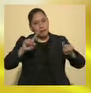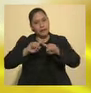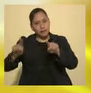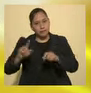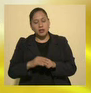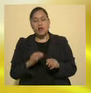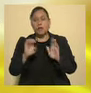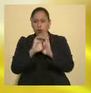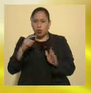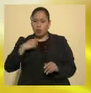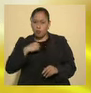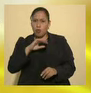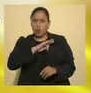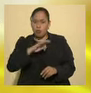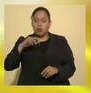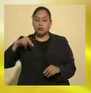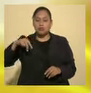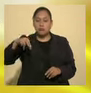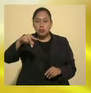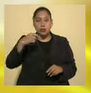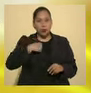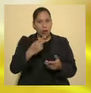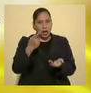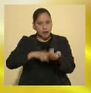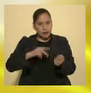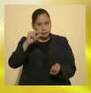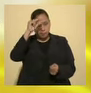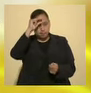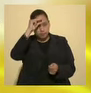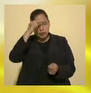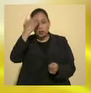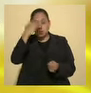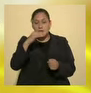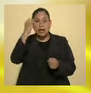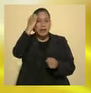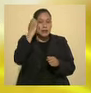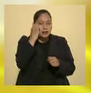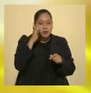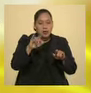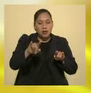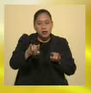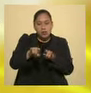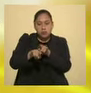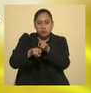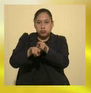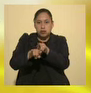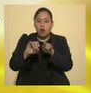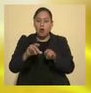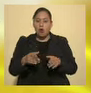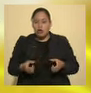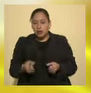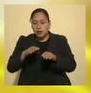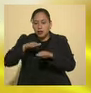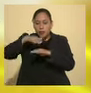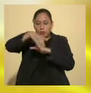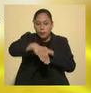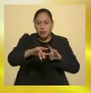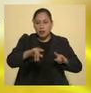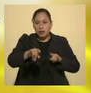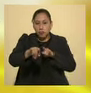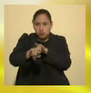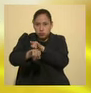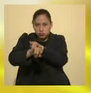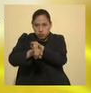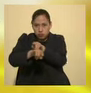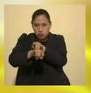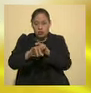de mis capacidades intelectuales sé que no debo estacionar un coche en una rampa, sé que puedo